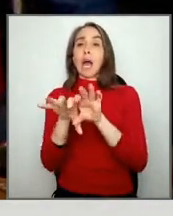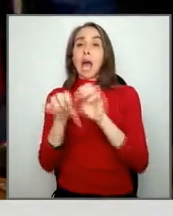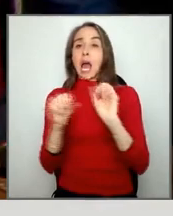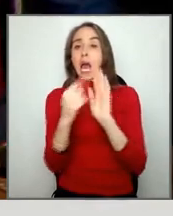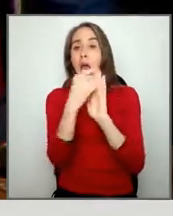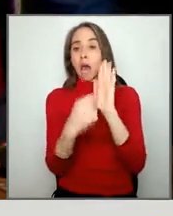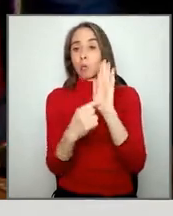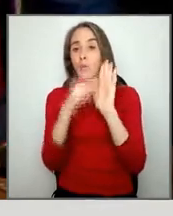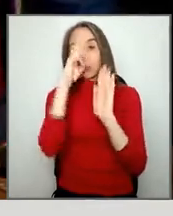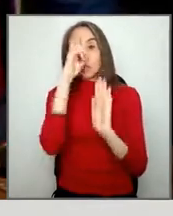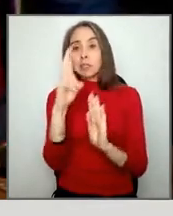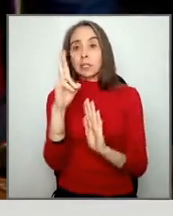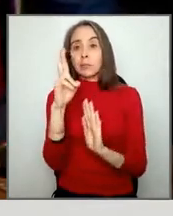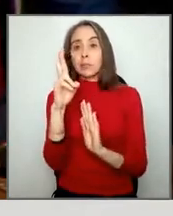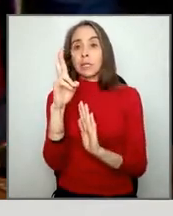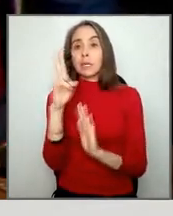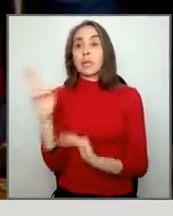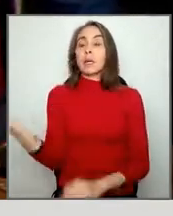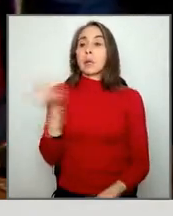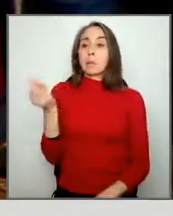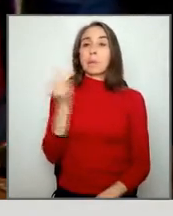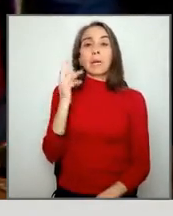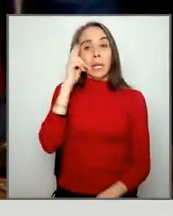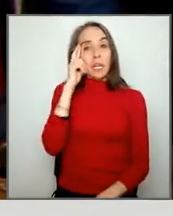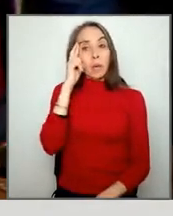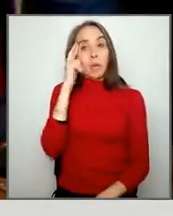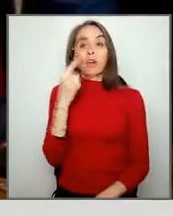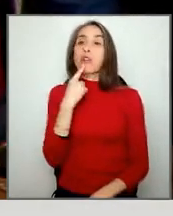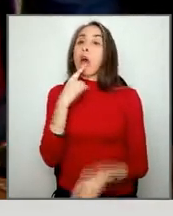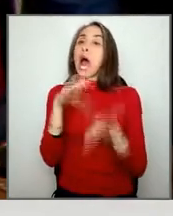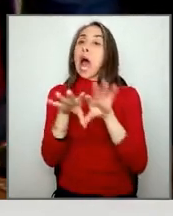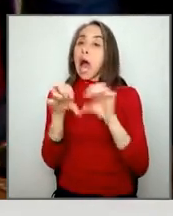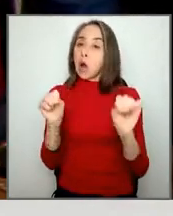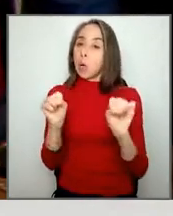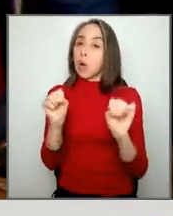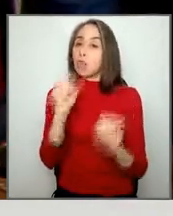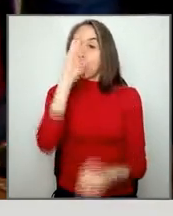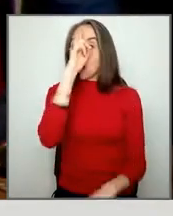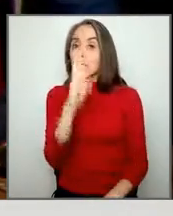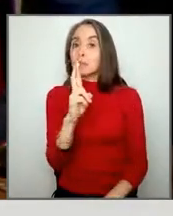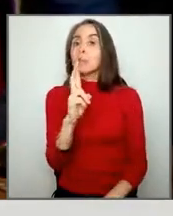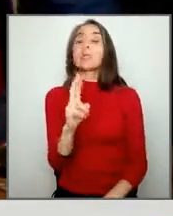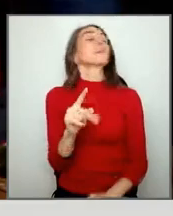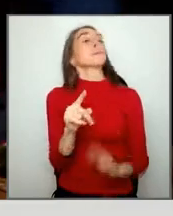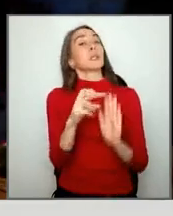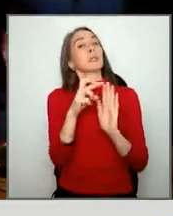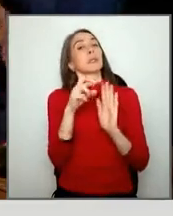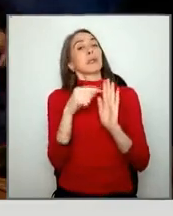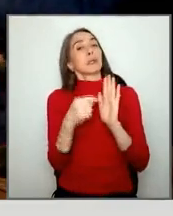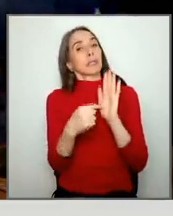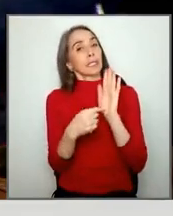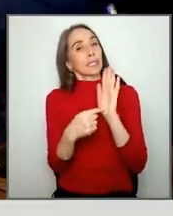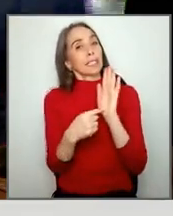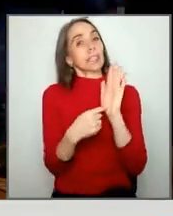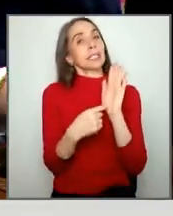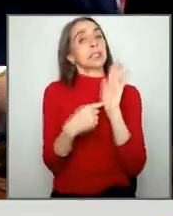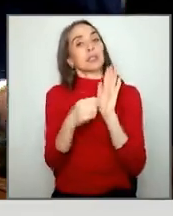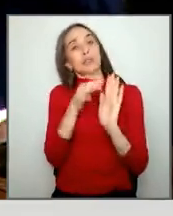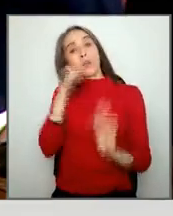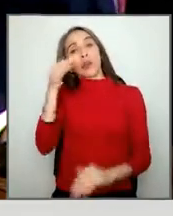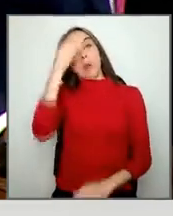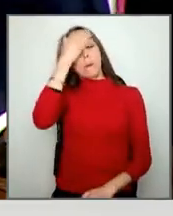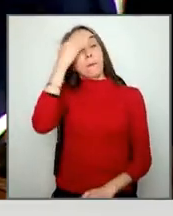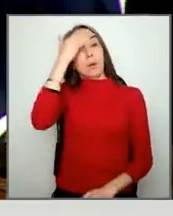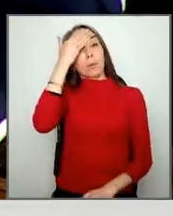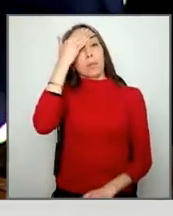me han recordado permanentemente y dentro de esas prioridades este proyecto o esta o esta preocupación que puedo compartir por